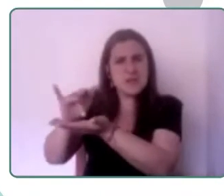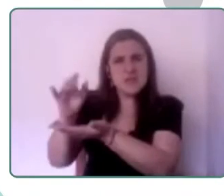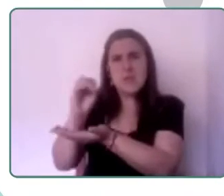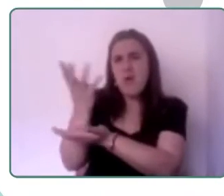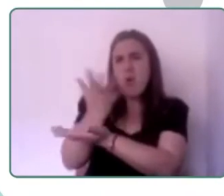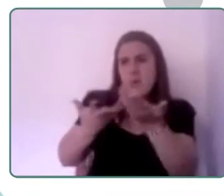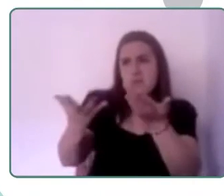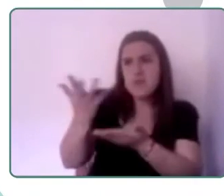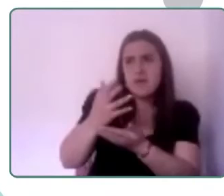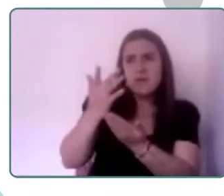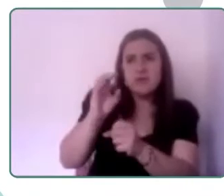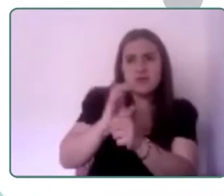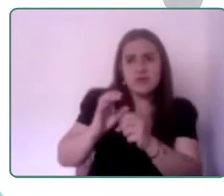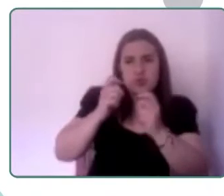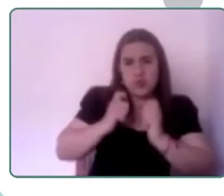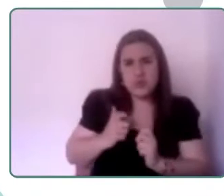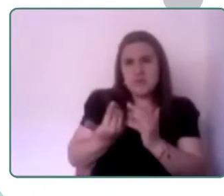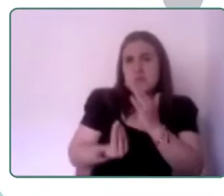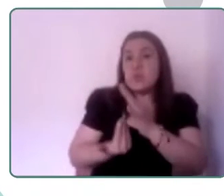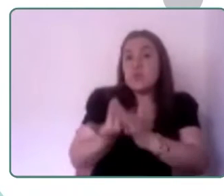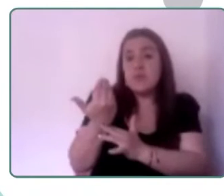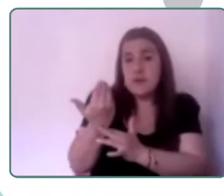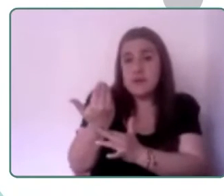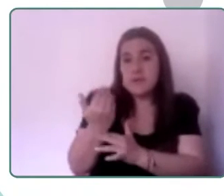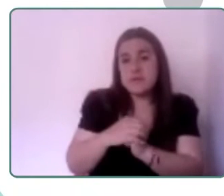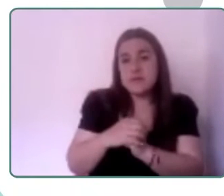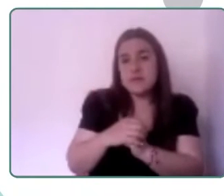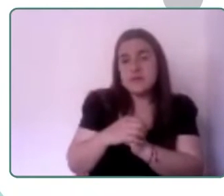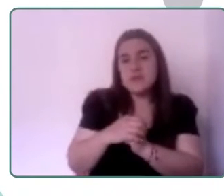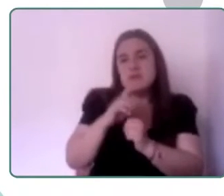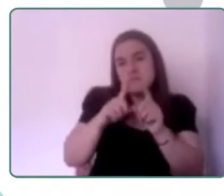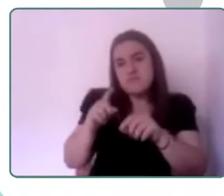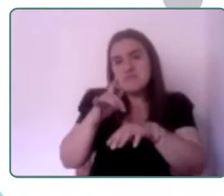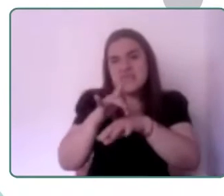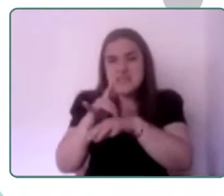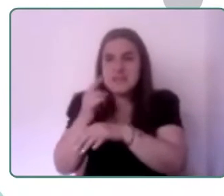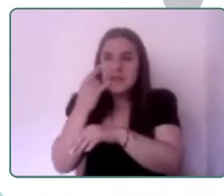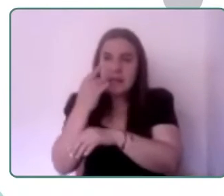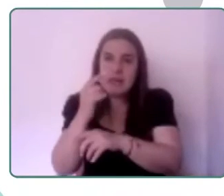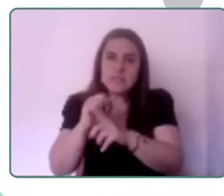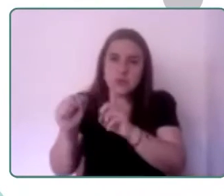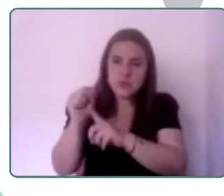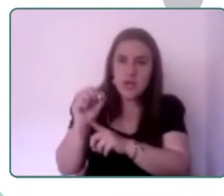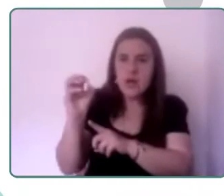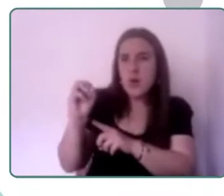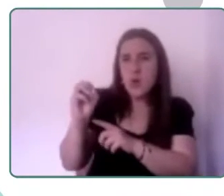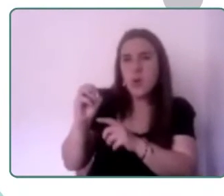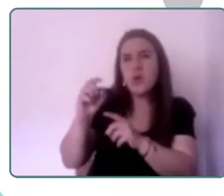esas ciudadanías emergentes, sensibles a esos temas de interés social y a las causas de fragilidad